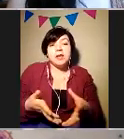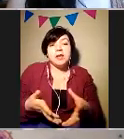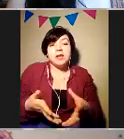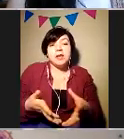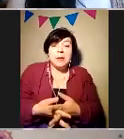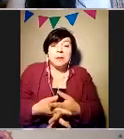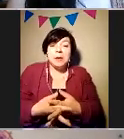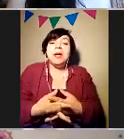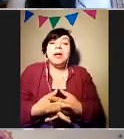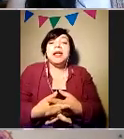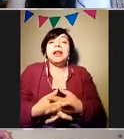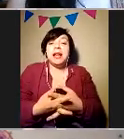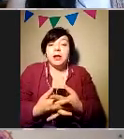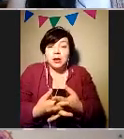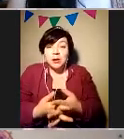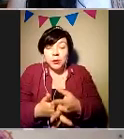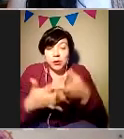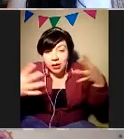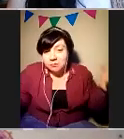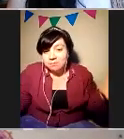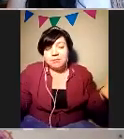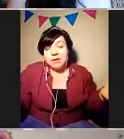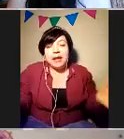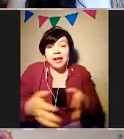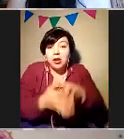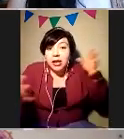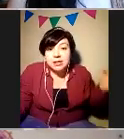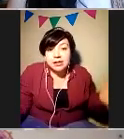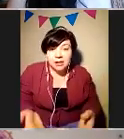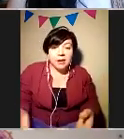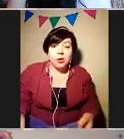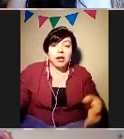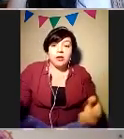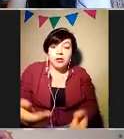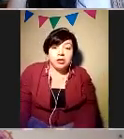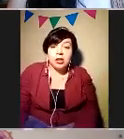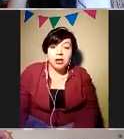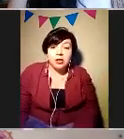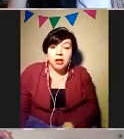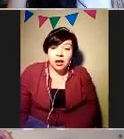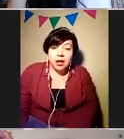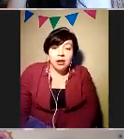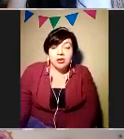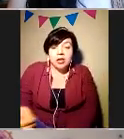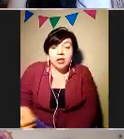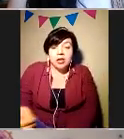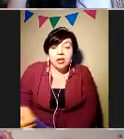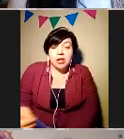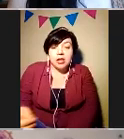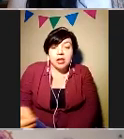los grandes empresas muy bajos, permiten el tema de las horas excesivas o de las condiciones no dignas. O